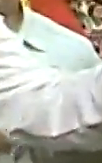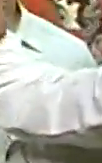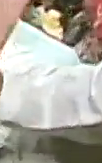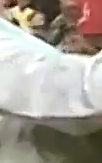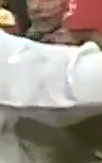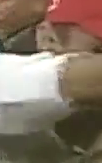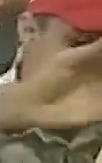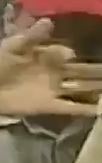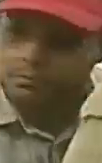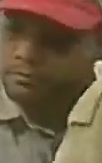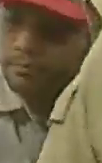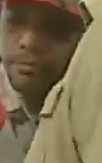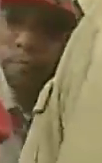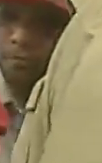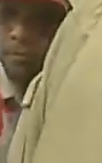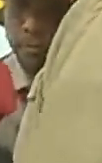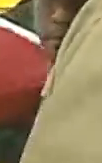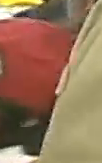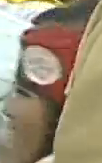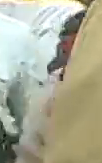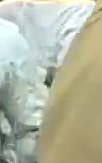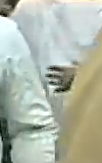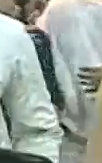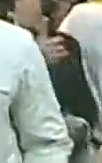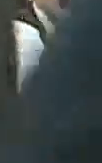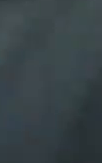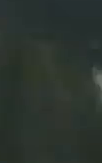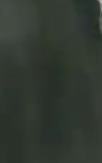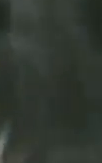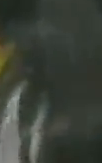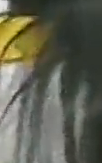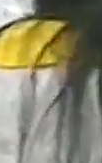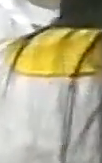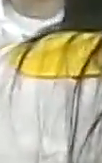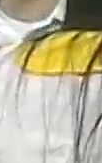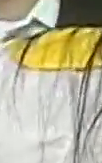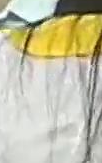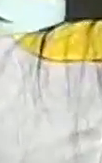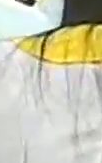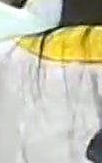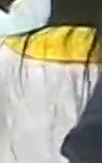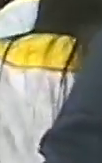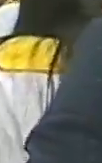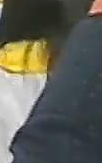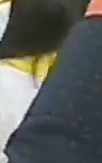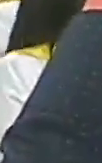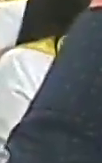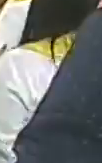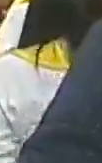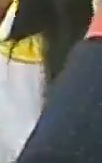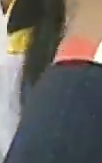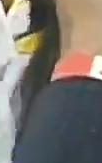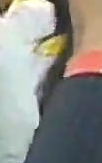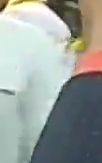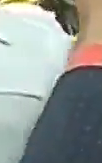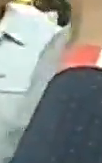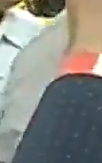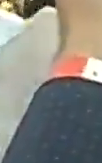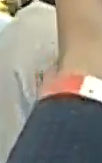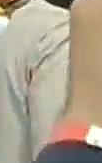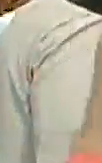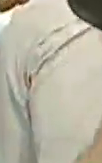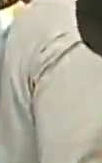sistema de salud público gratuito para el pueblo de Venezuela que tanto lo merece.